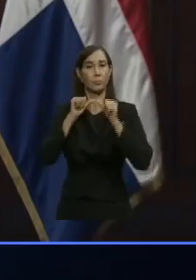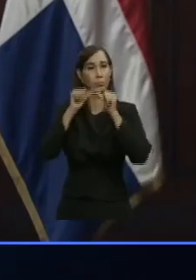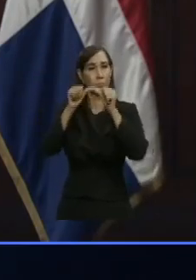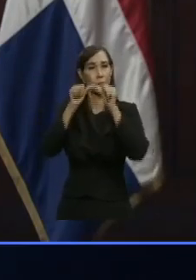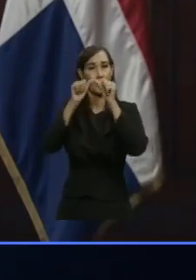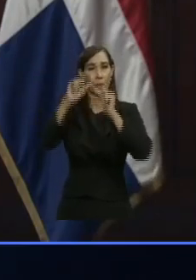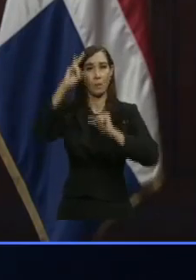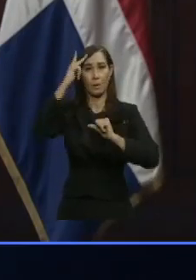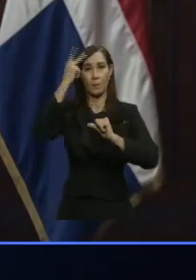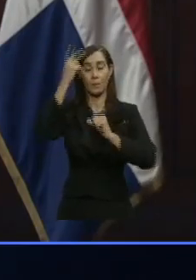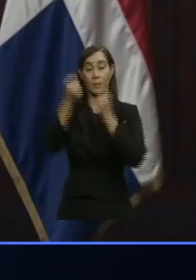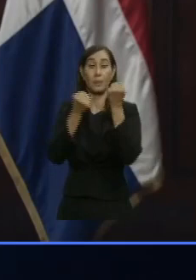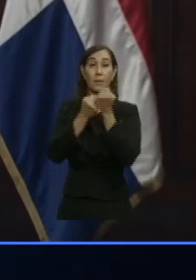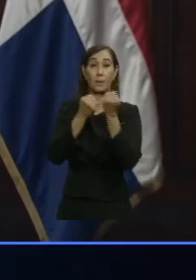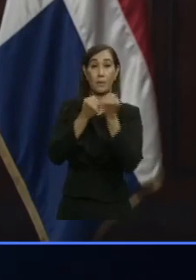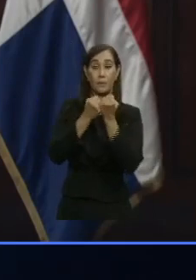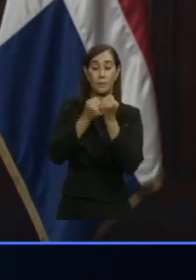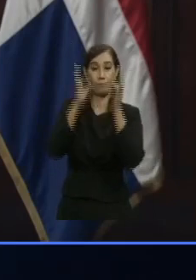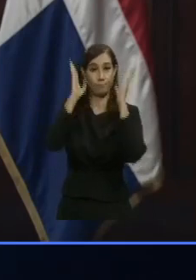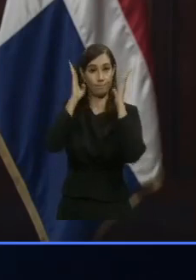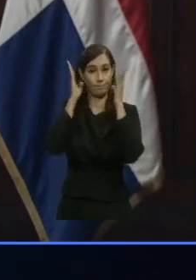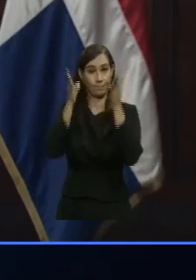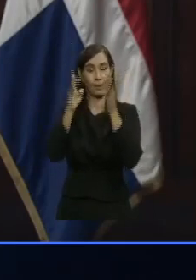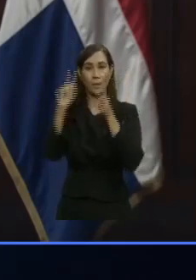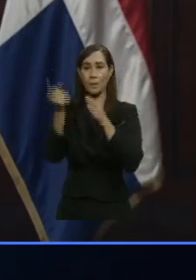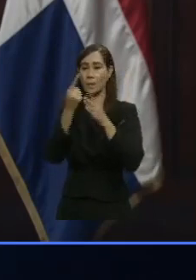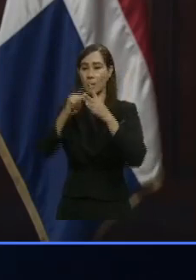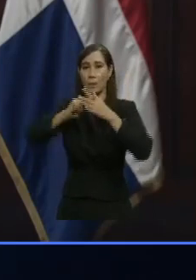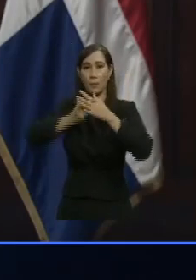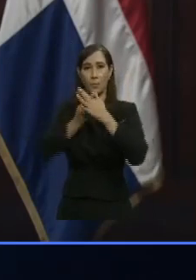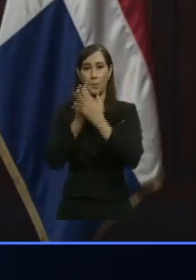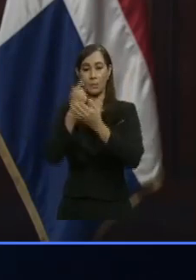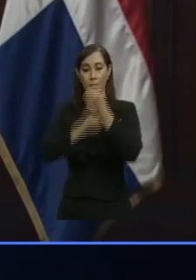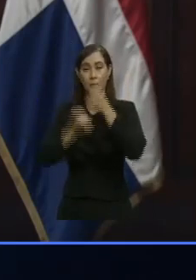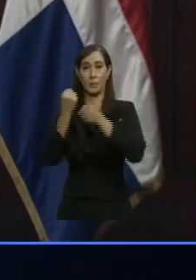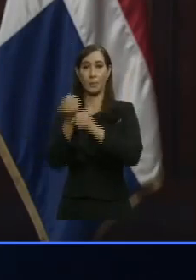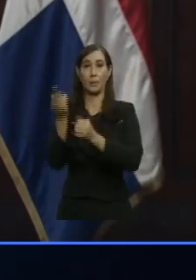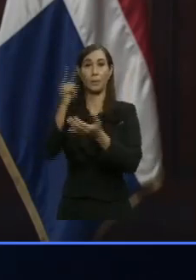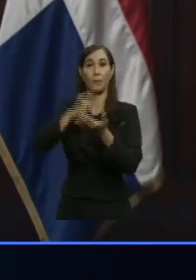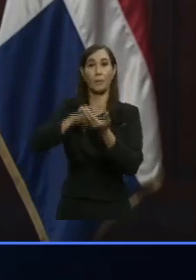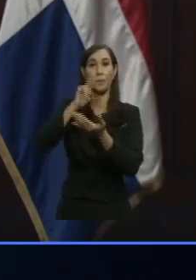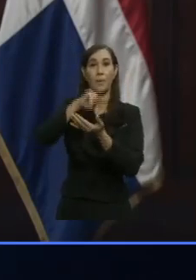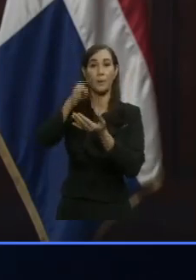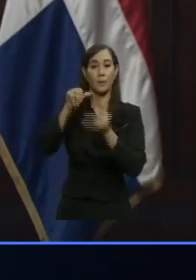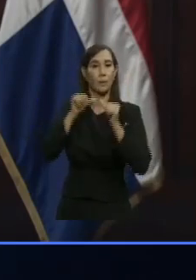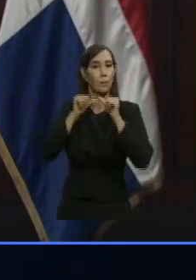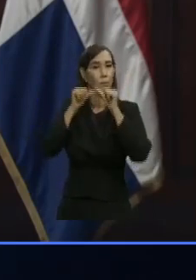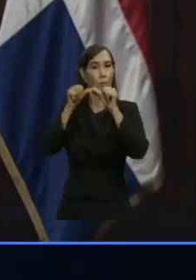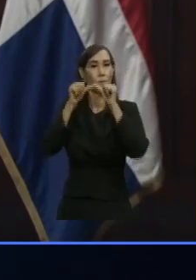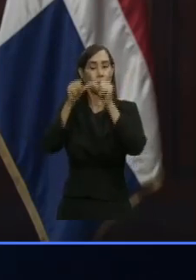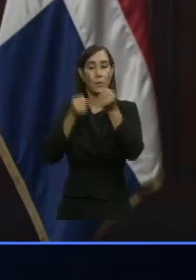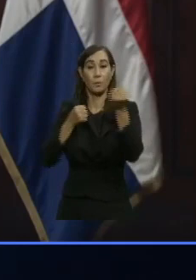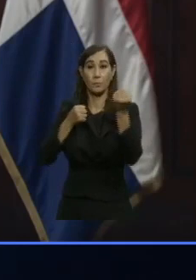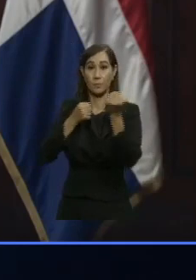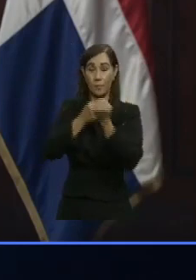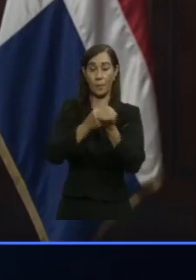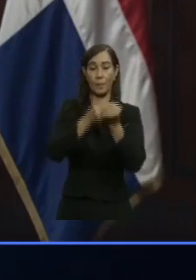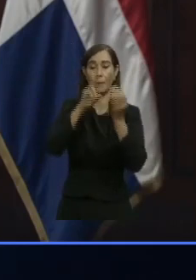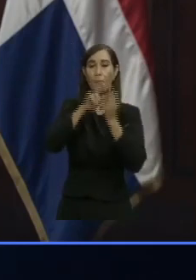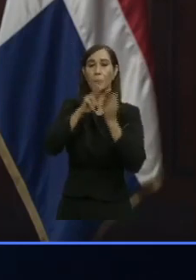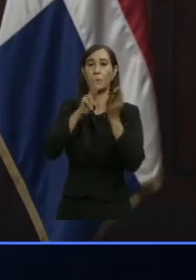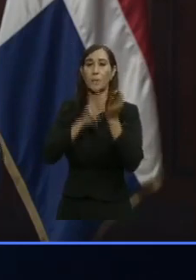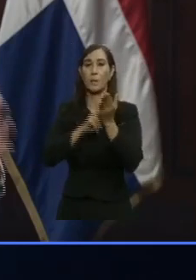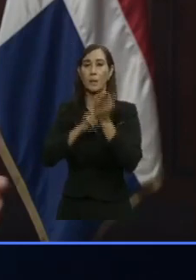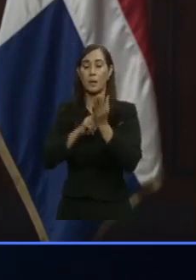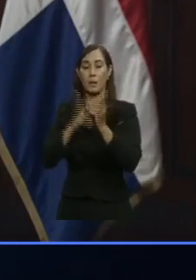es bueno para una como una forma de conciliar y de no lograr la inestabilidad de sectores o sea